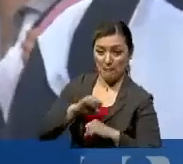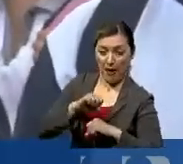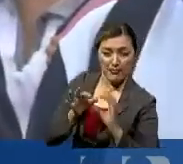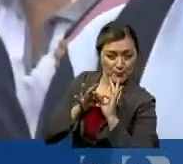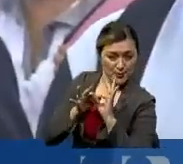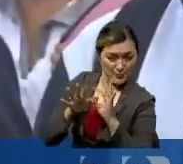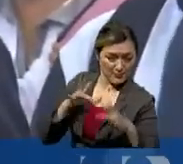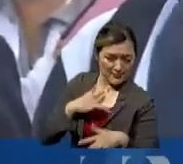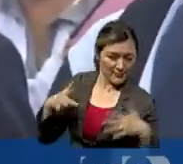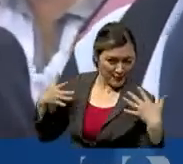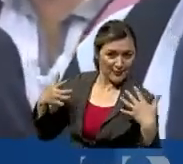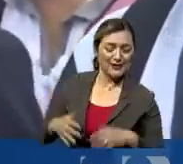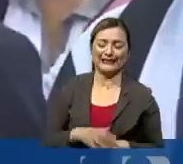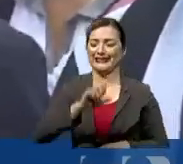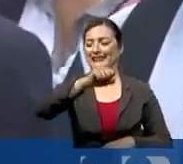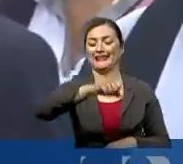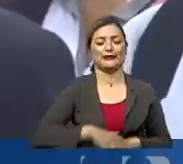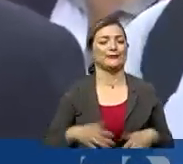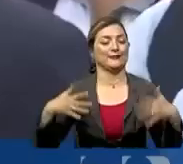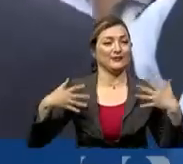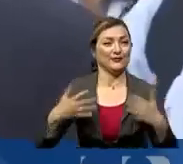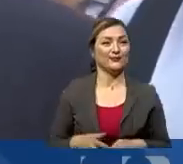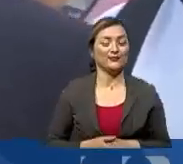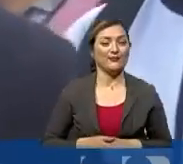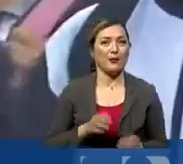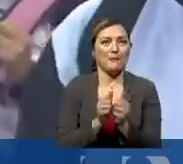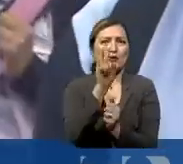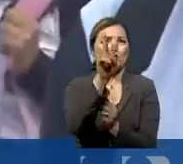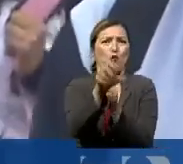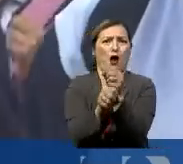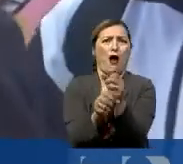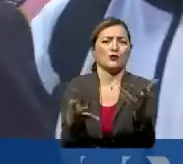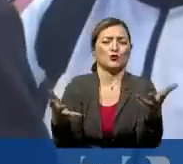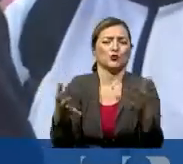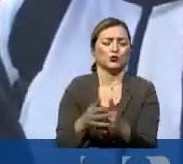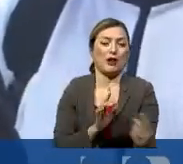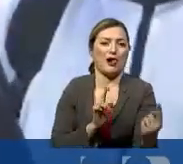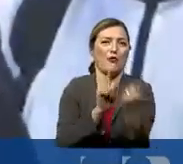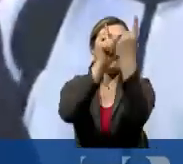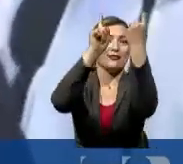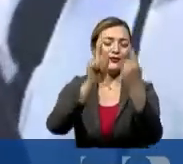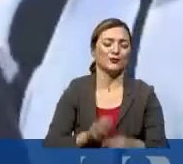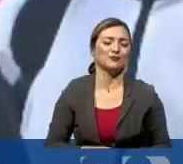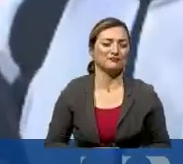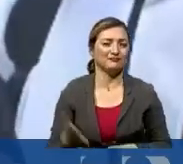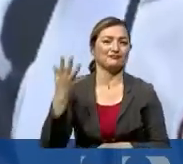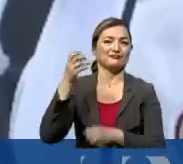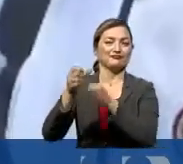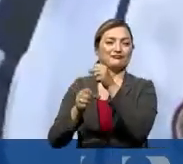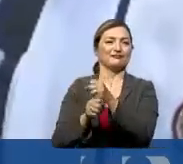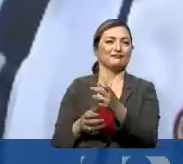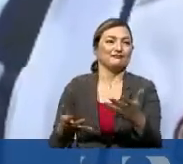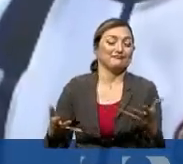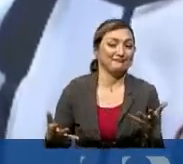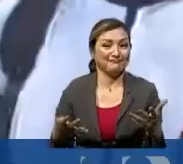Claro, contento por ver a todos mis compañeros, después de 2 años, tengamos un ciclo escolar que fue mitad,